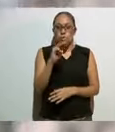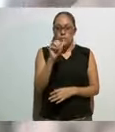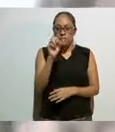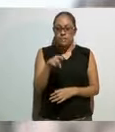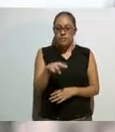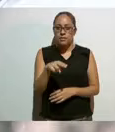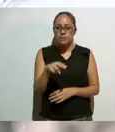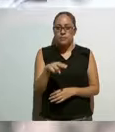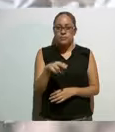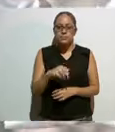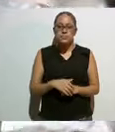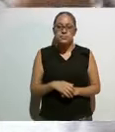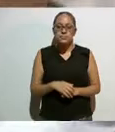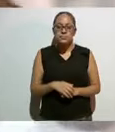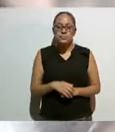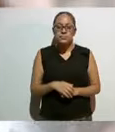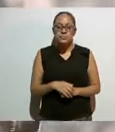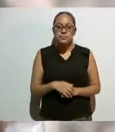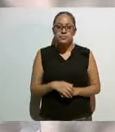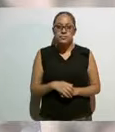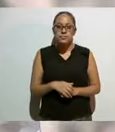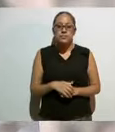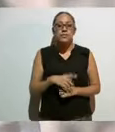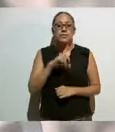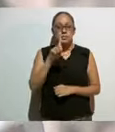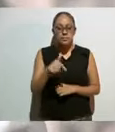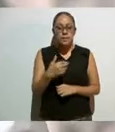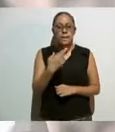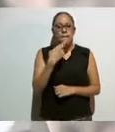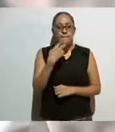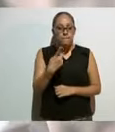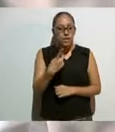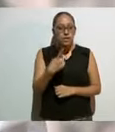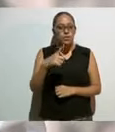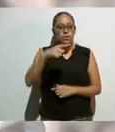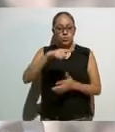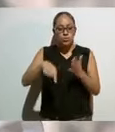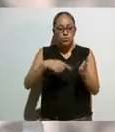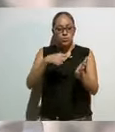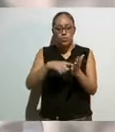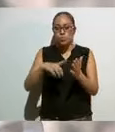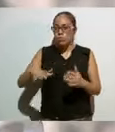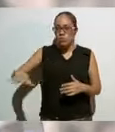va a mejorar el espacio urbano,